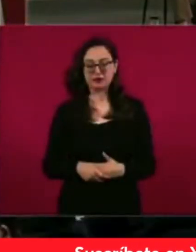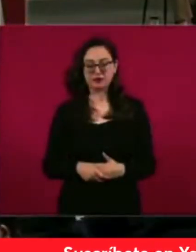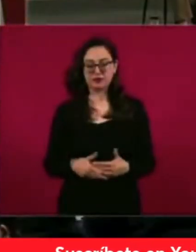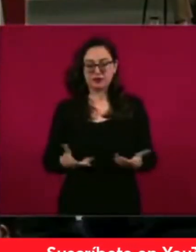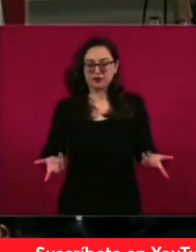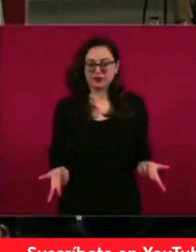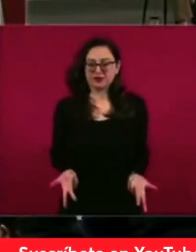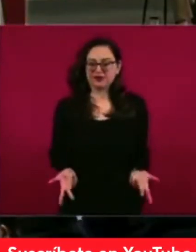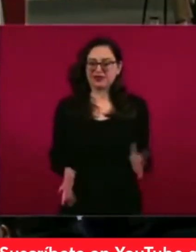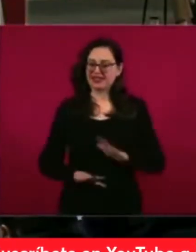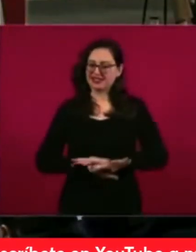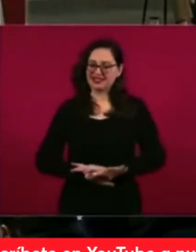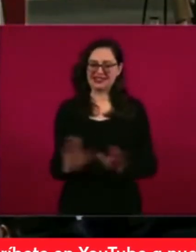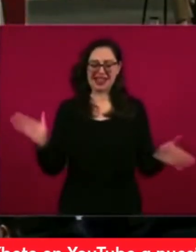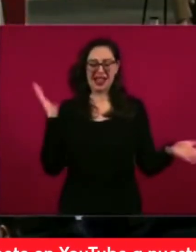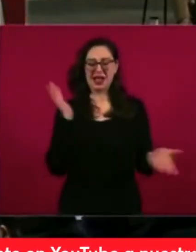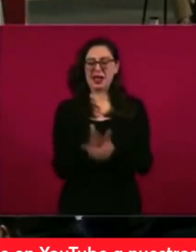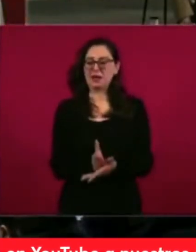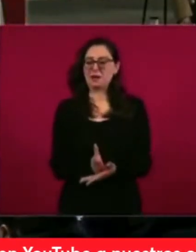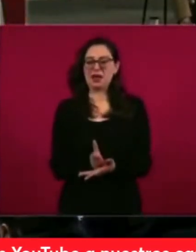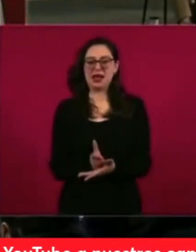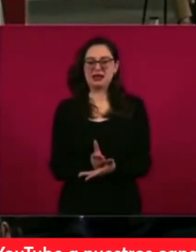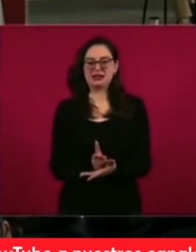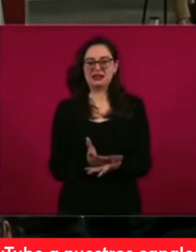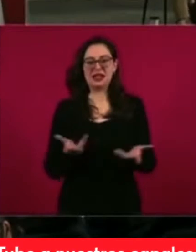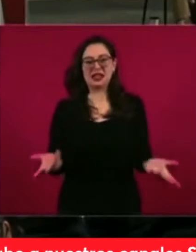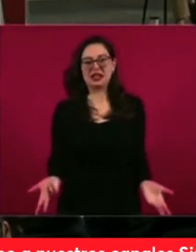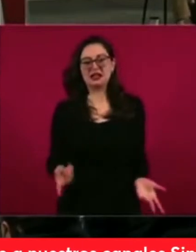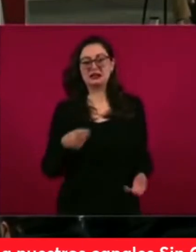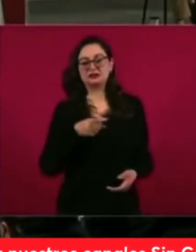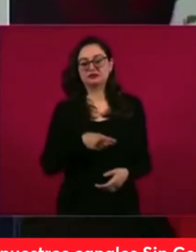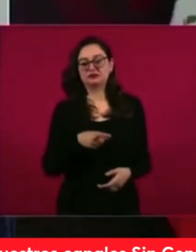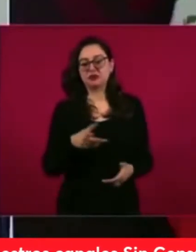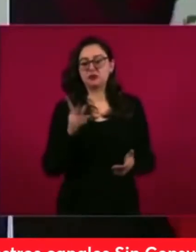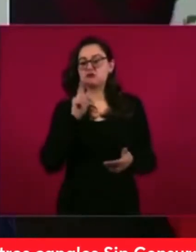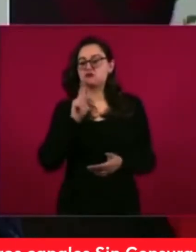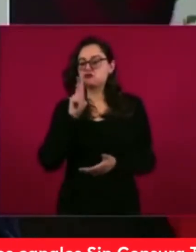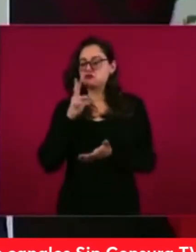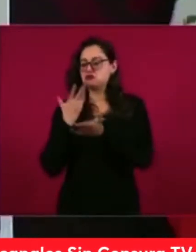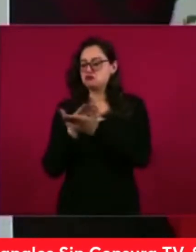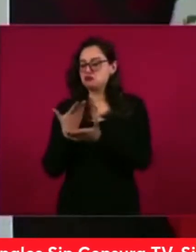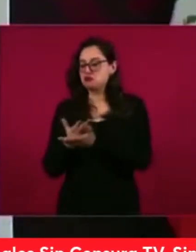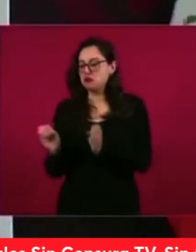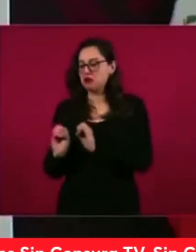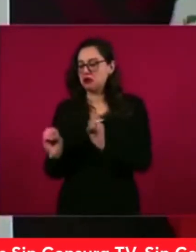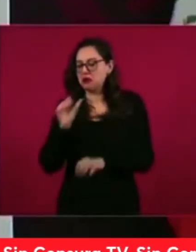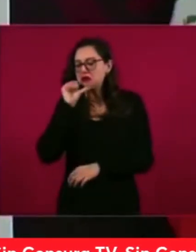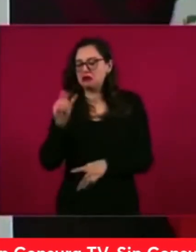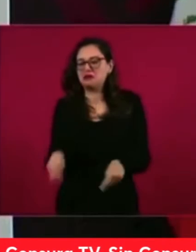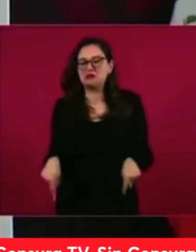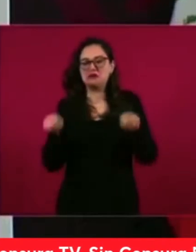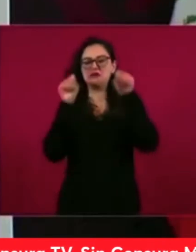Ya basta de ese periodismo mafioso,